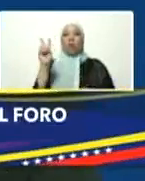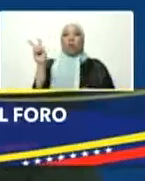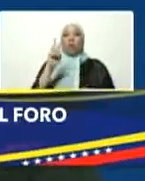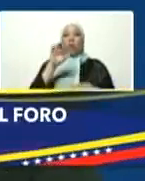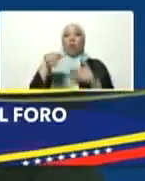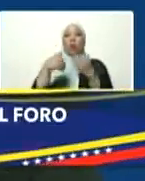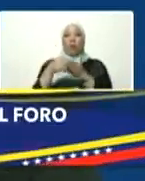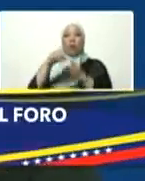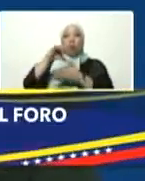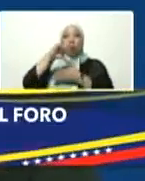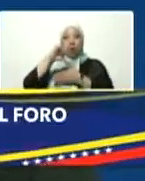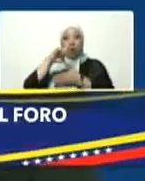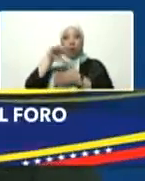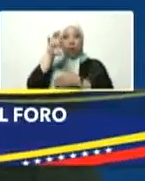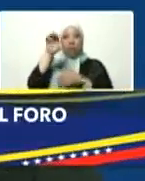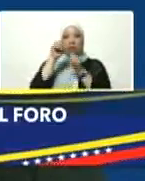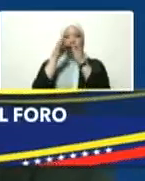América Latina y el Caribe